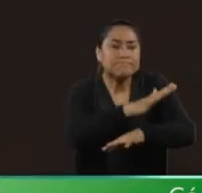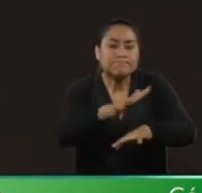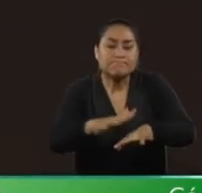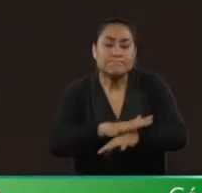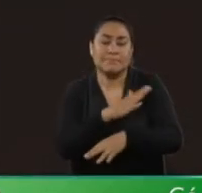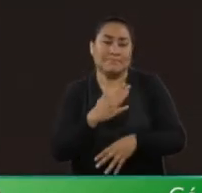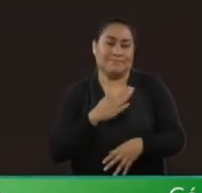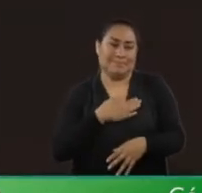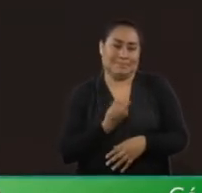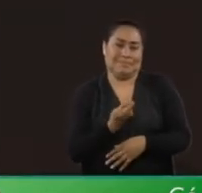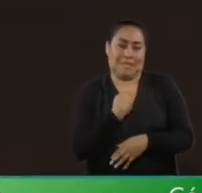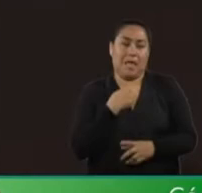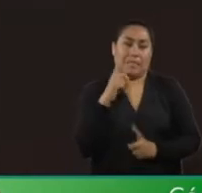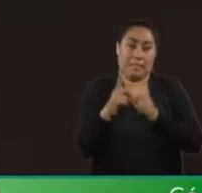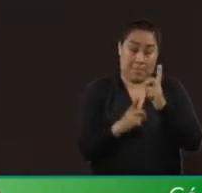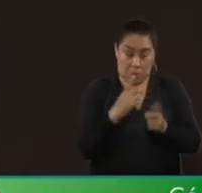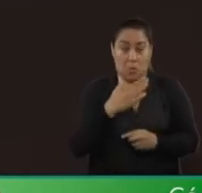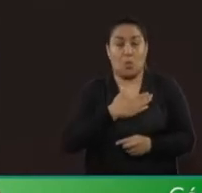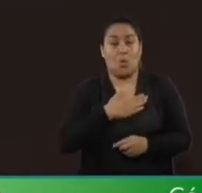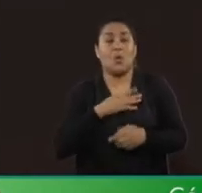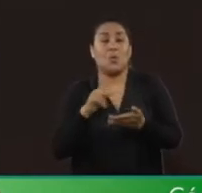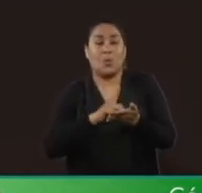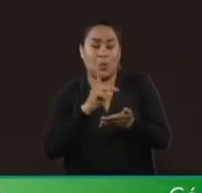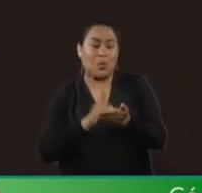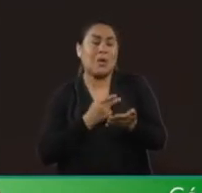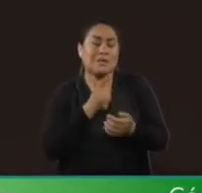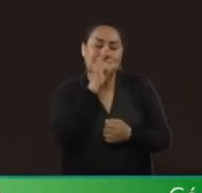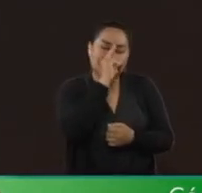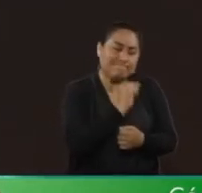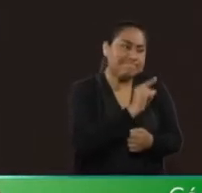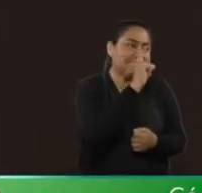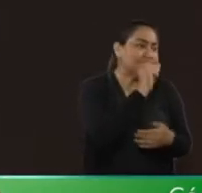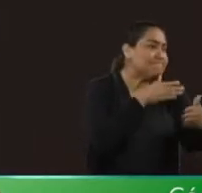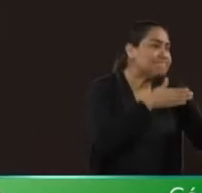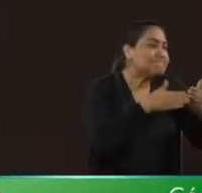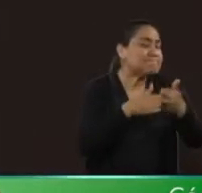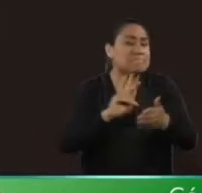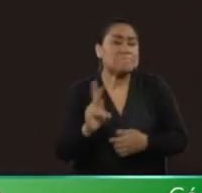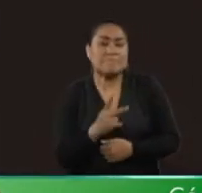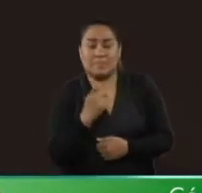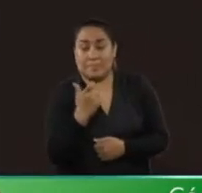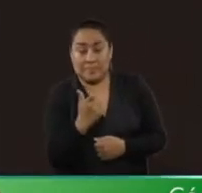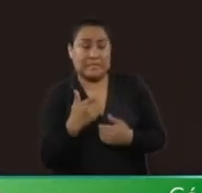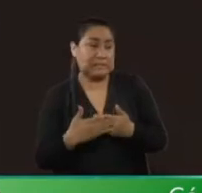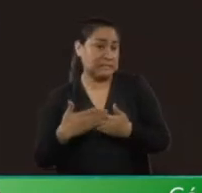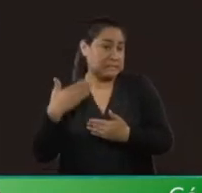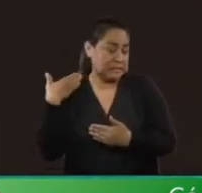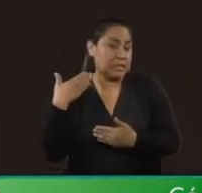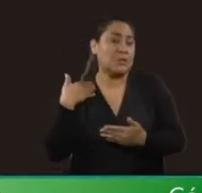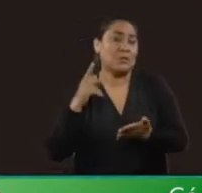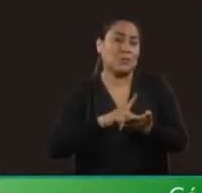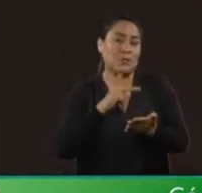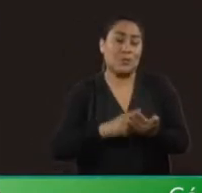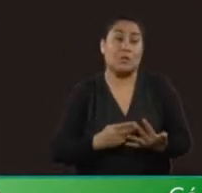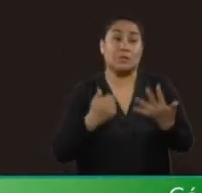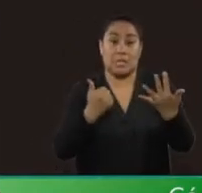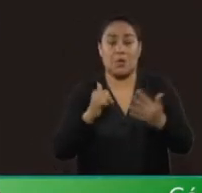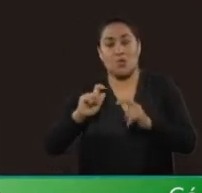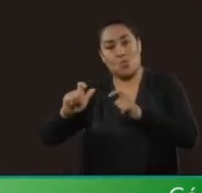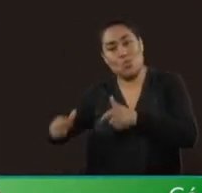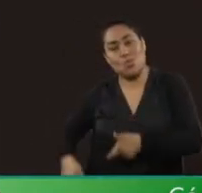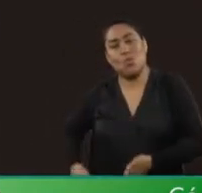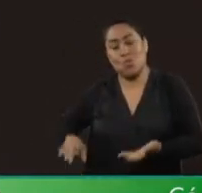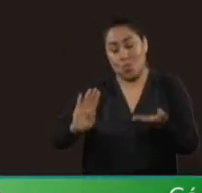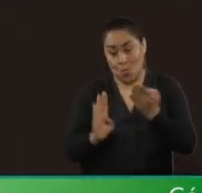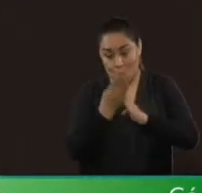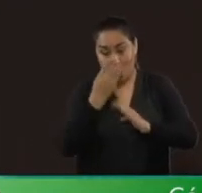deportista, me he enfrentado a dificultades por la falta de apoyo económico. Hace unos días logré por sexta vez el campeonato del mundo